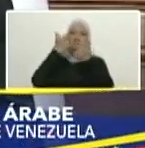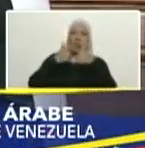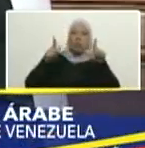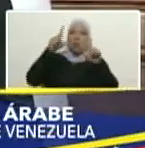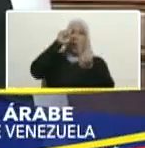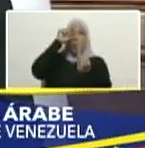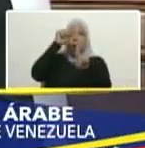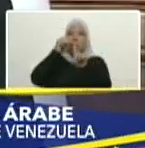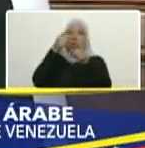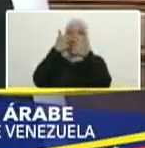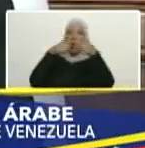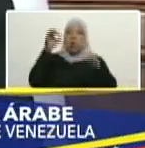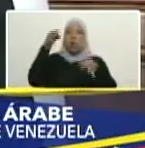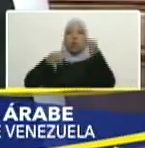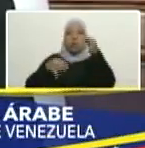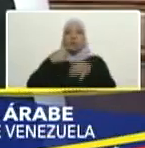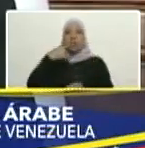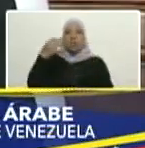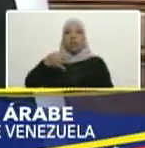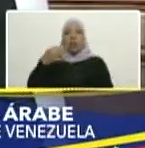la justicia, por la verdad.